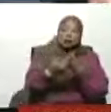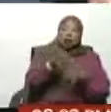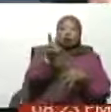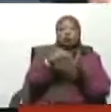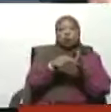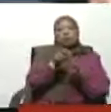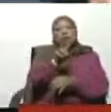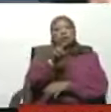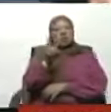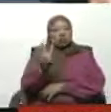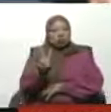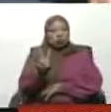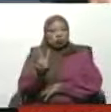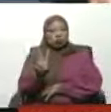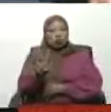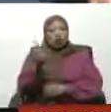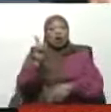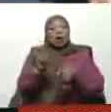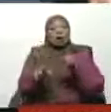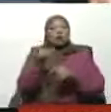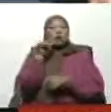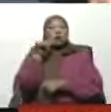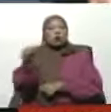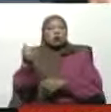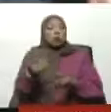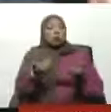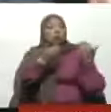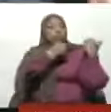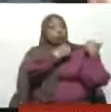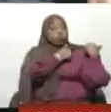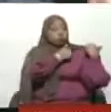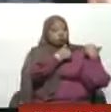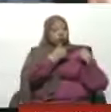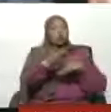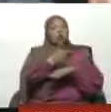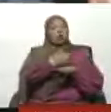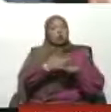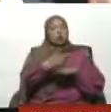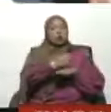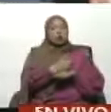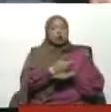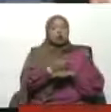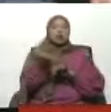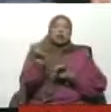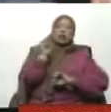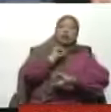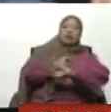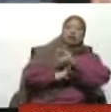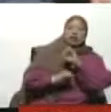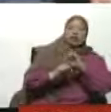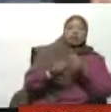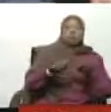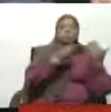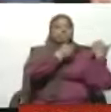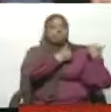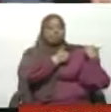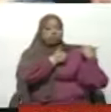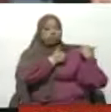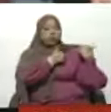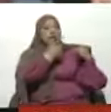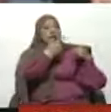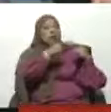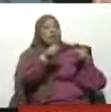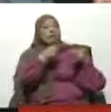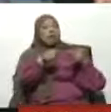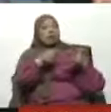gente denuncia que muchos compañeros que tenemos responsabilidad en el gobierno evadieron responsabilidad. Y cuando